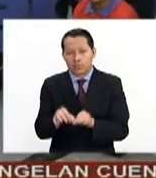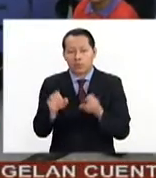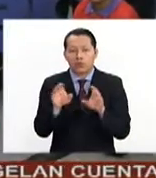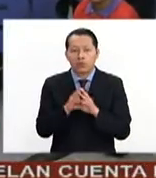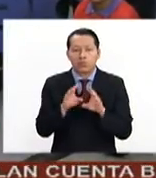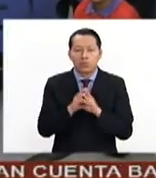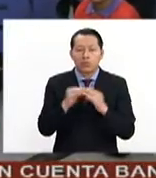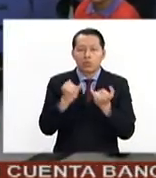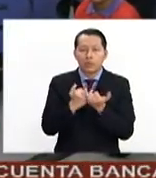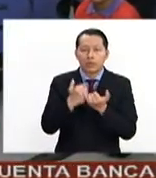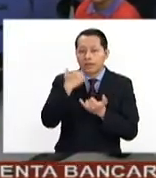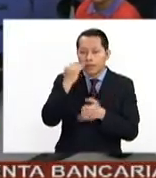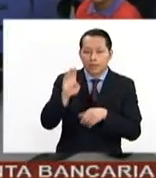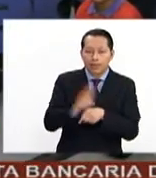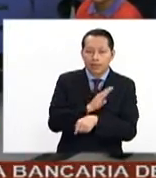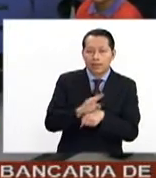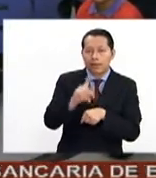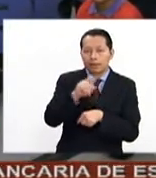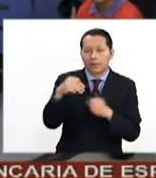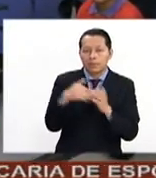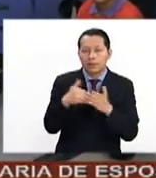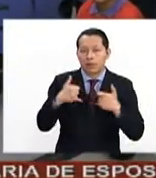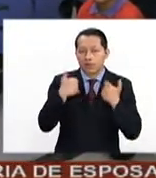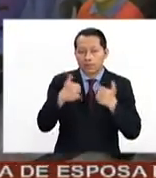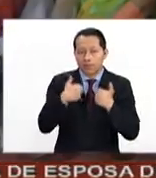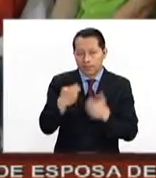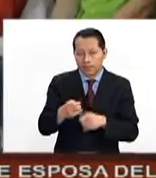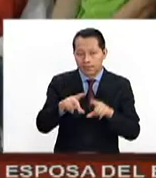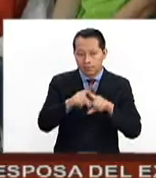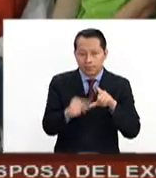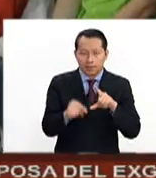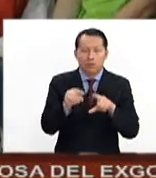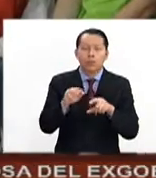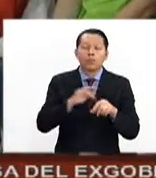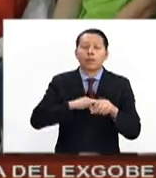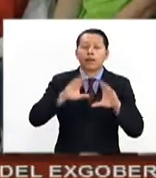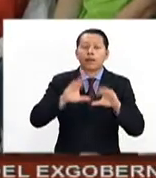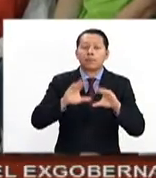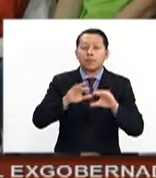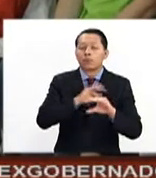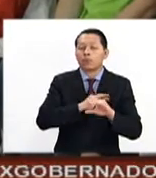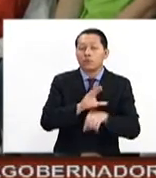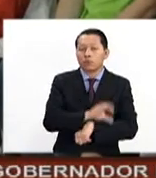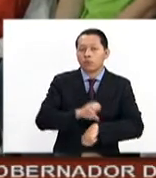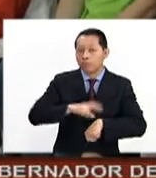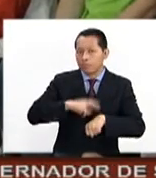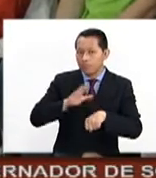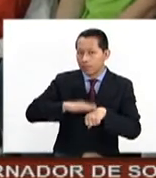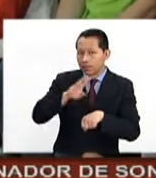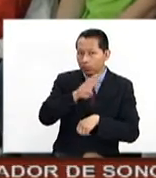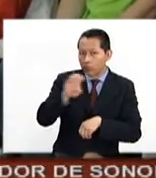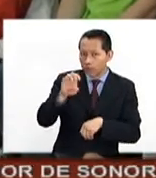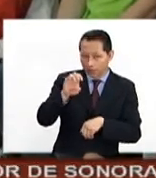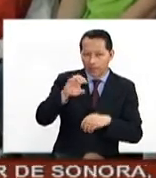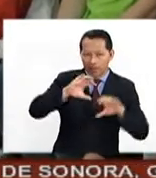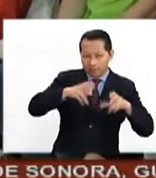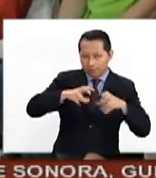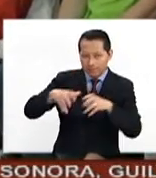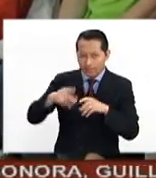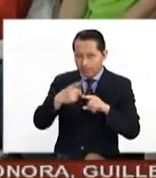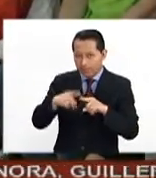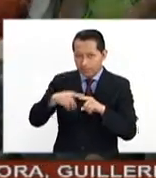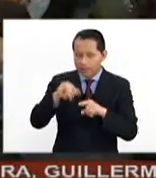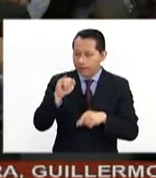estrategia se busca beneficiar a más de 100.000 jóvenes en este país. Se va a capacitar a los coordinadores de las más de 400 sedes que tiene